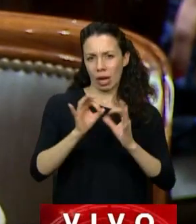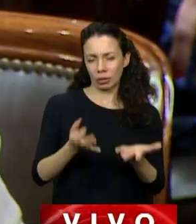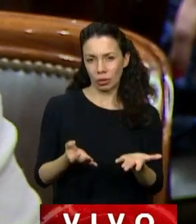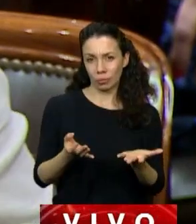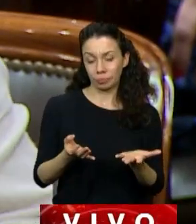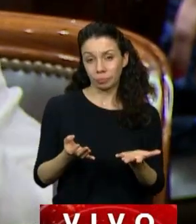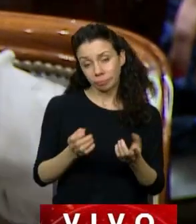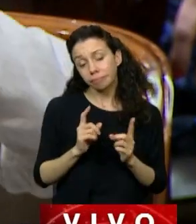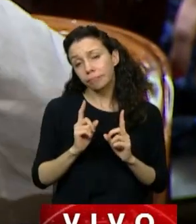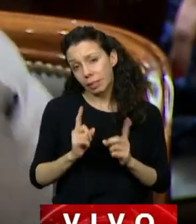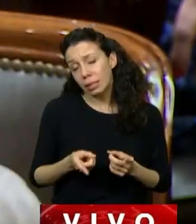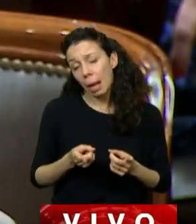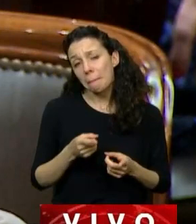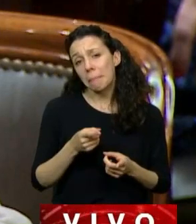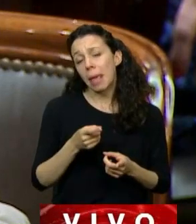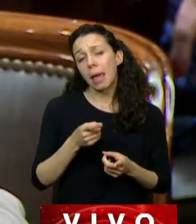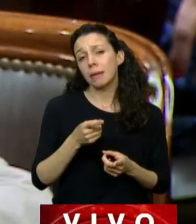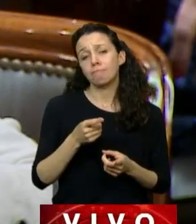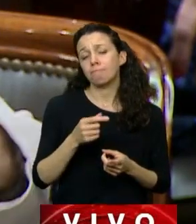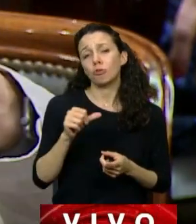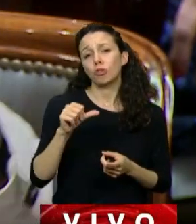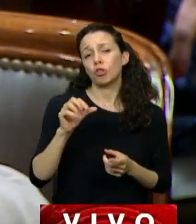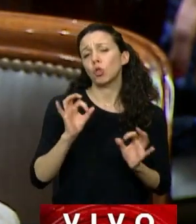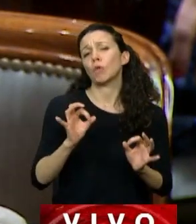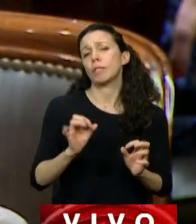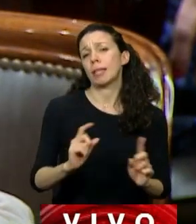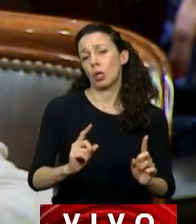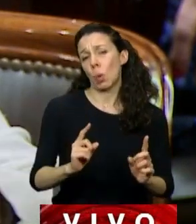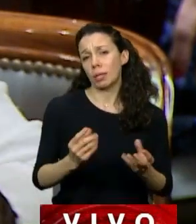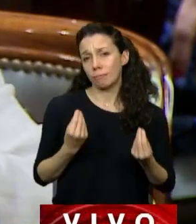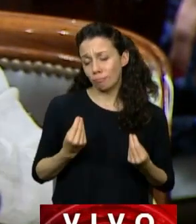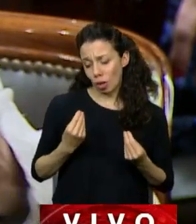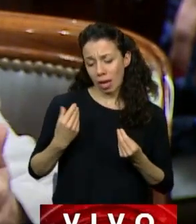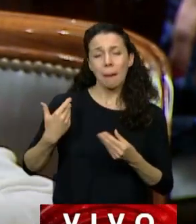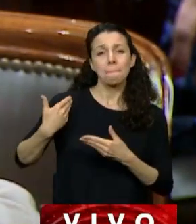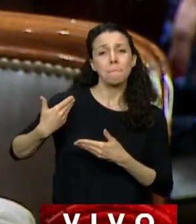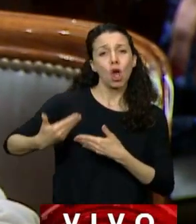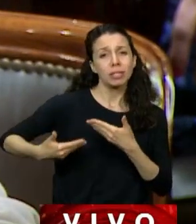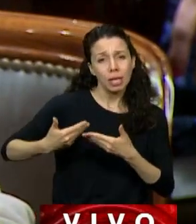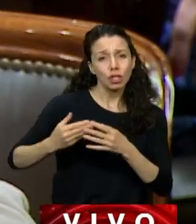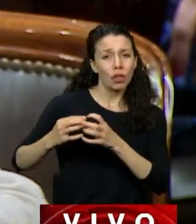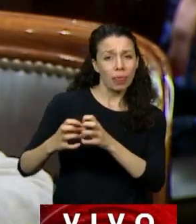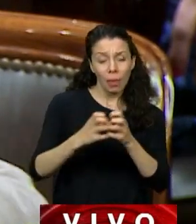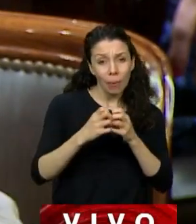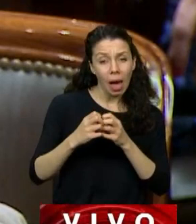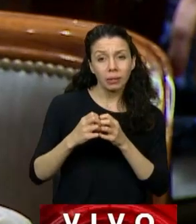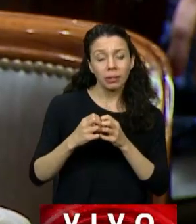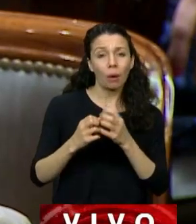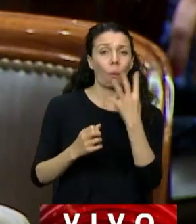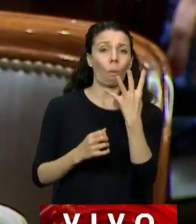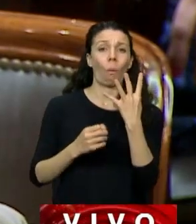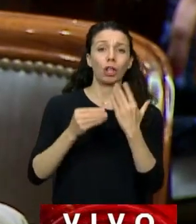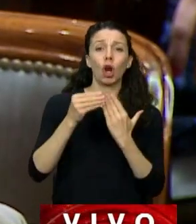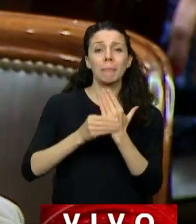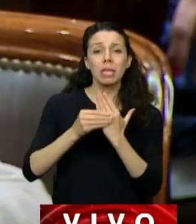no alcanzó porque mencionamos que esto es positivo, pero en el mismo proceso, en el proceso de este debate, hubo 4